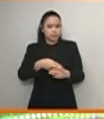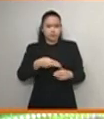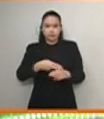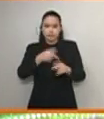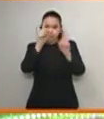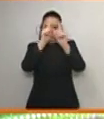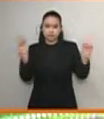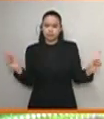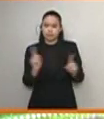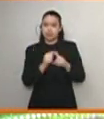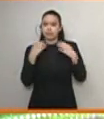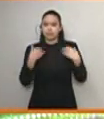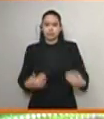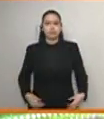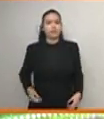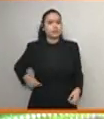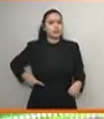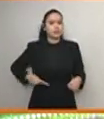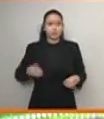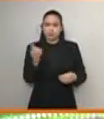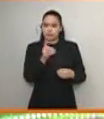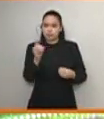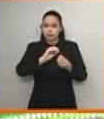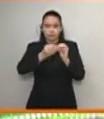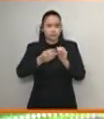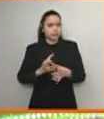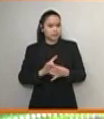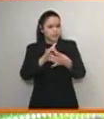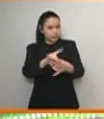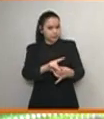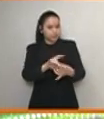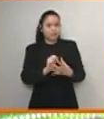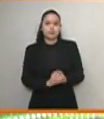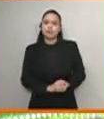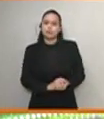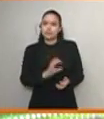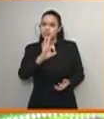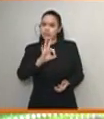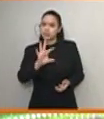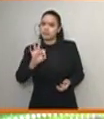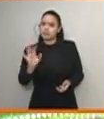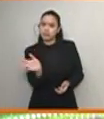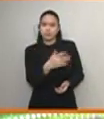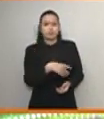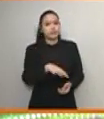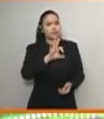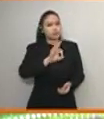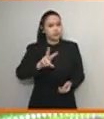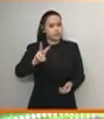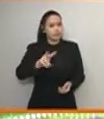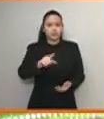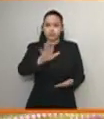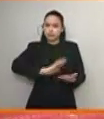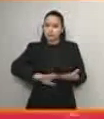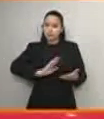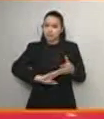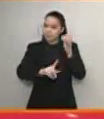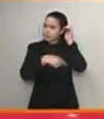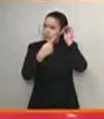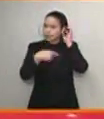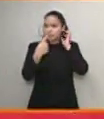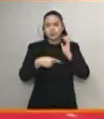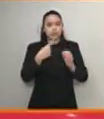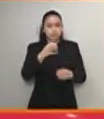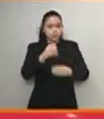cuerpo lo podemos encontrar en la costilla derecha con los números que se le relacionan 99 y 92 - invertiste para la espera